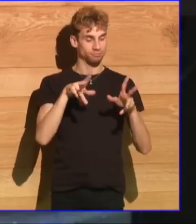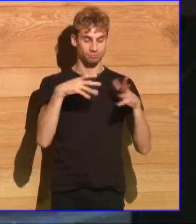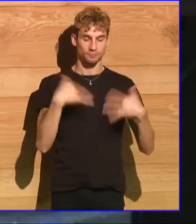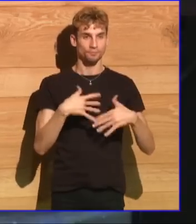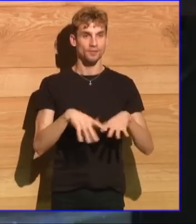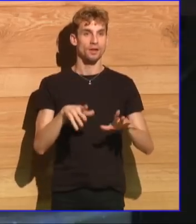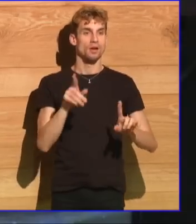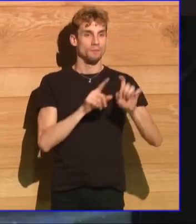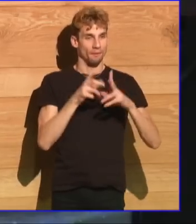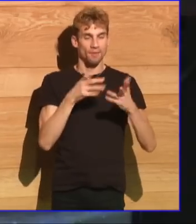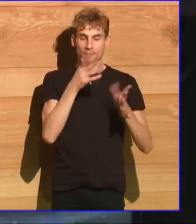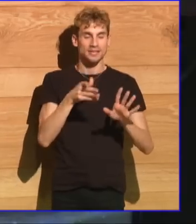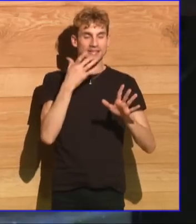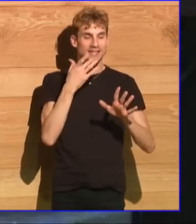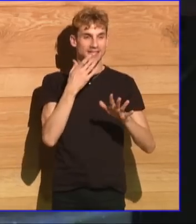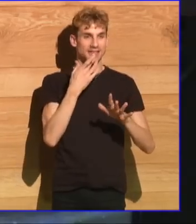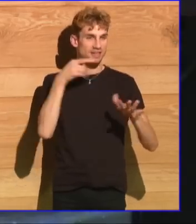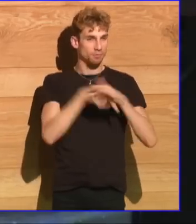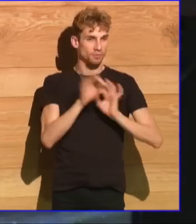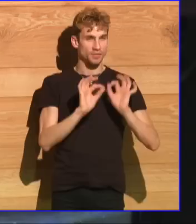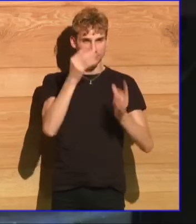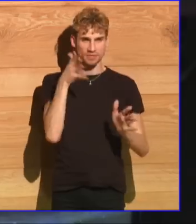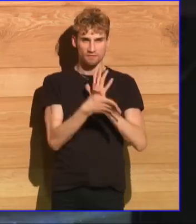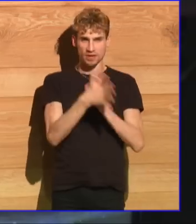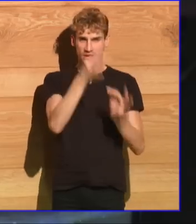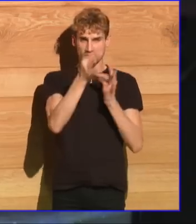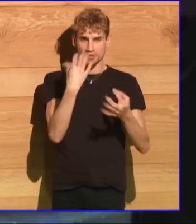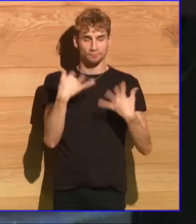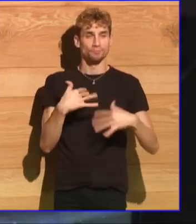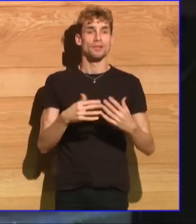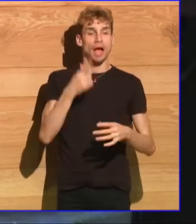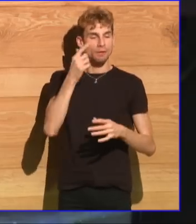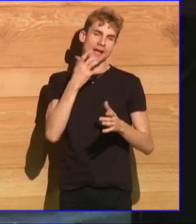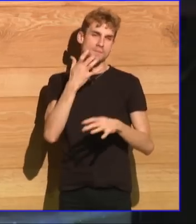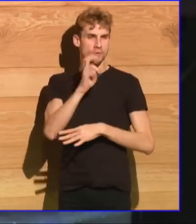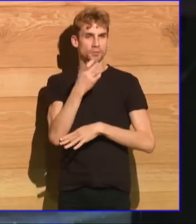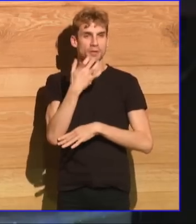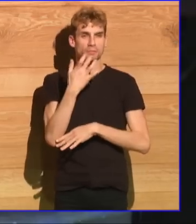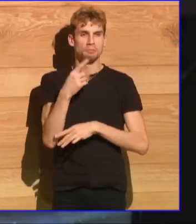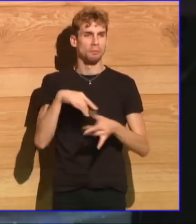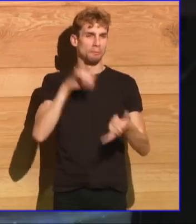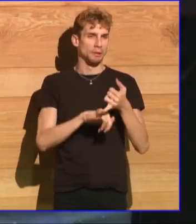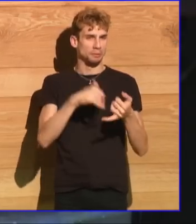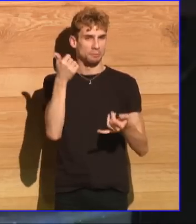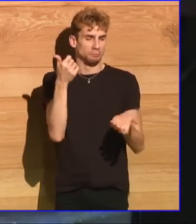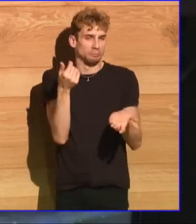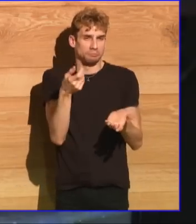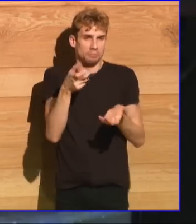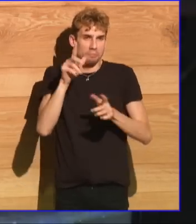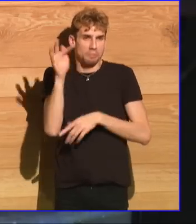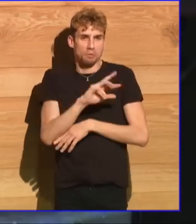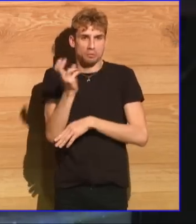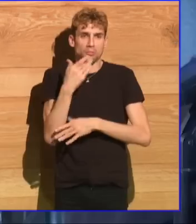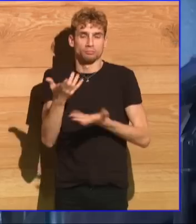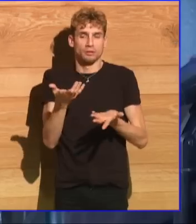literalistas con esta definición, claro. No tiene que ver con eso. Vamos a pensarlo en otro ejemplo. Tú ves a un matrimonio en una película de Cassavetes y te da la sensación de que estás